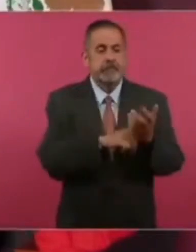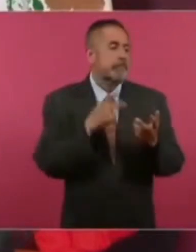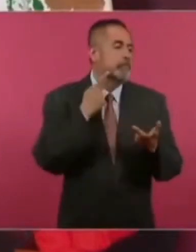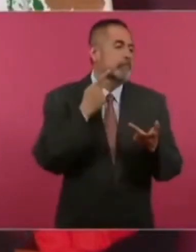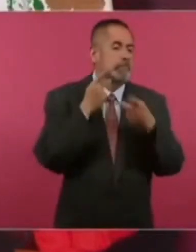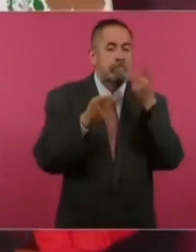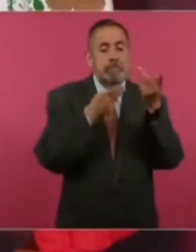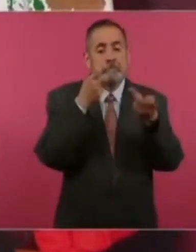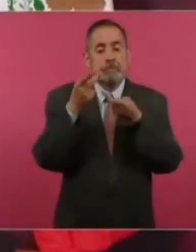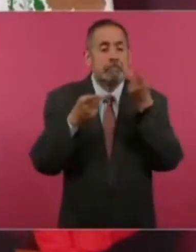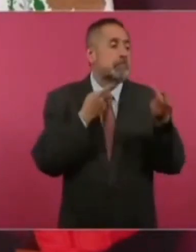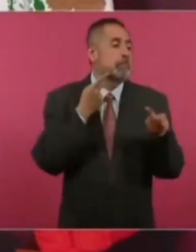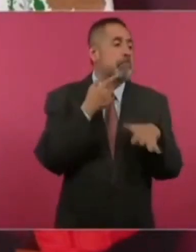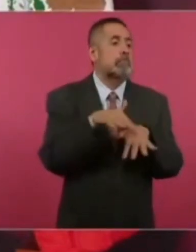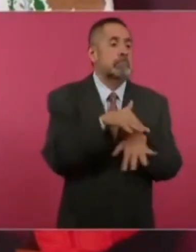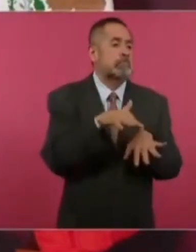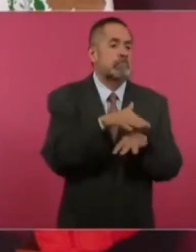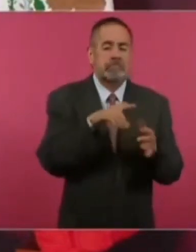politiquería.